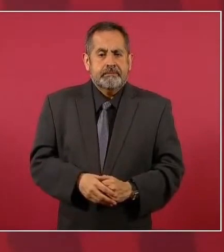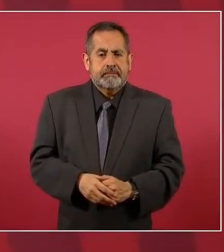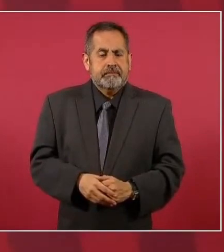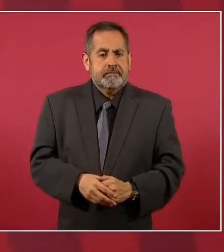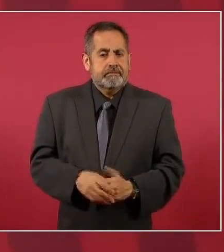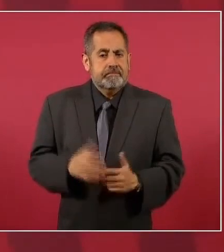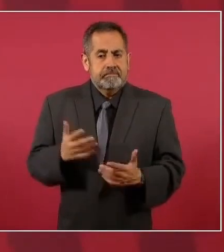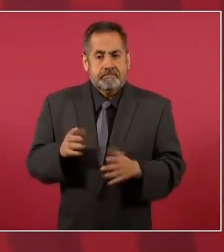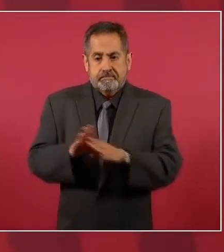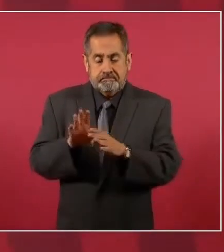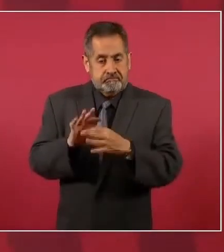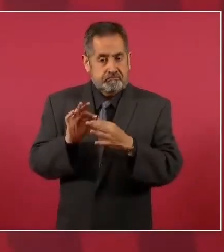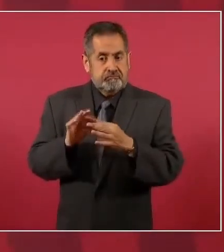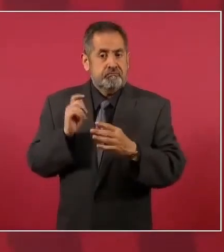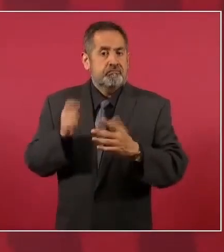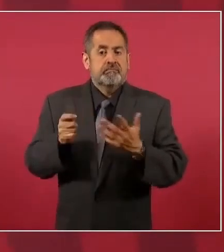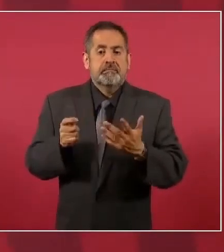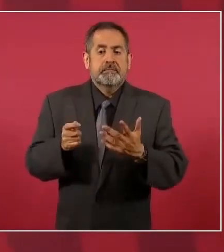porque